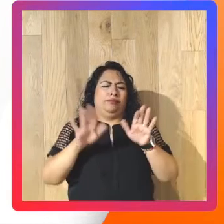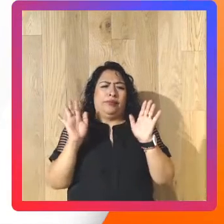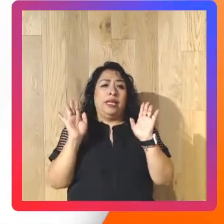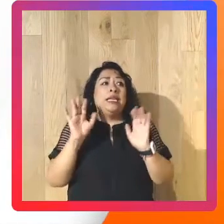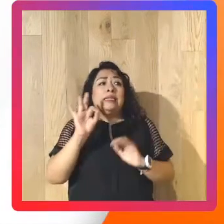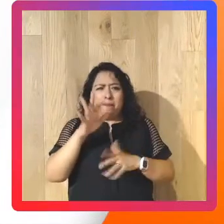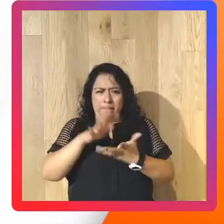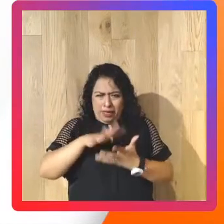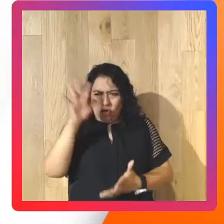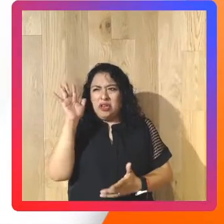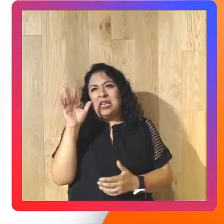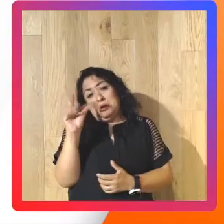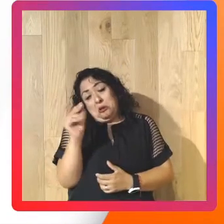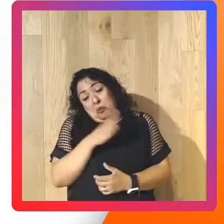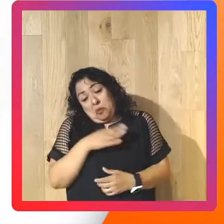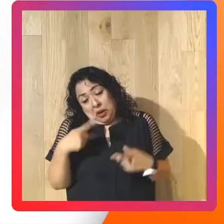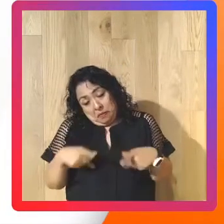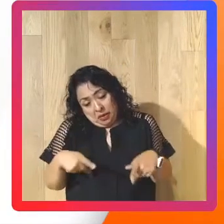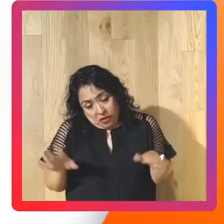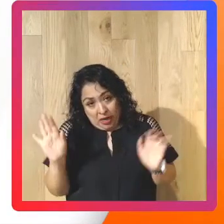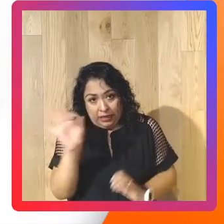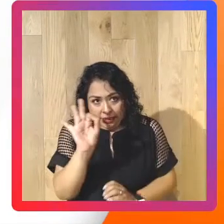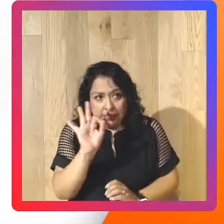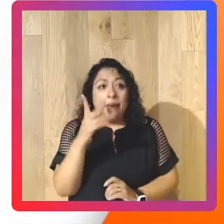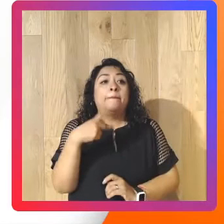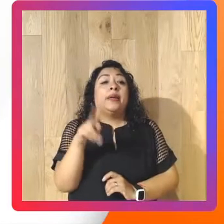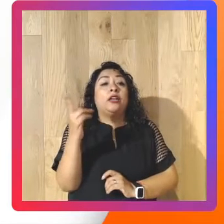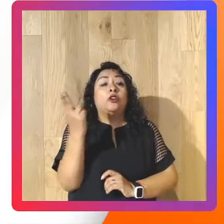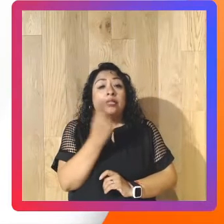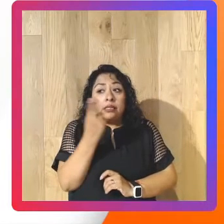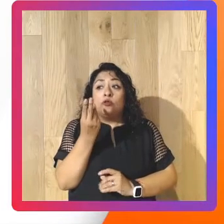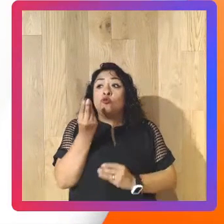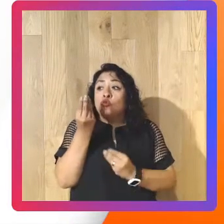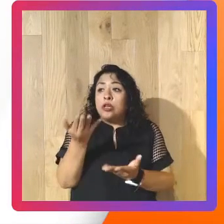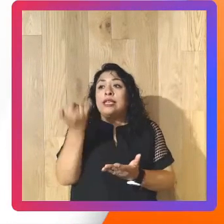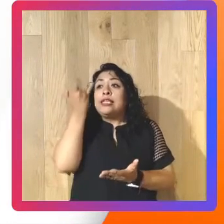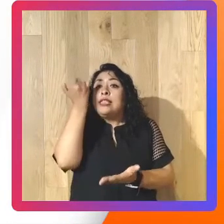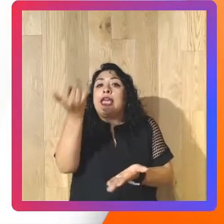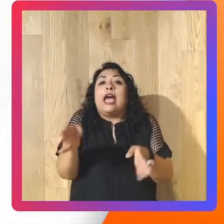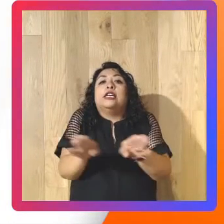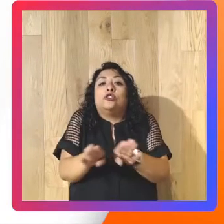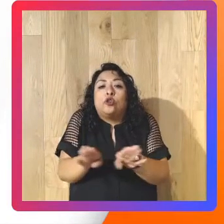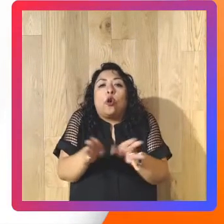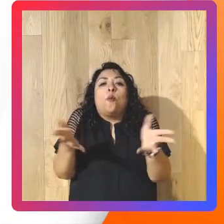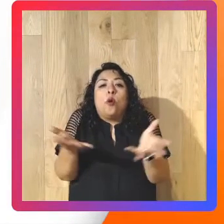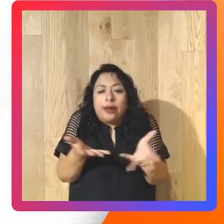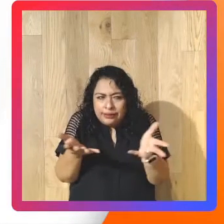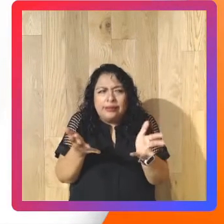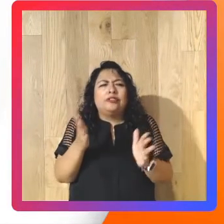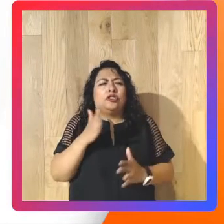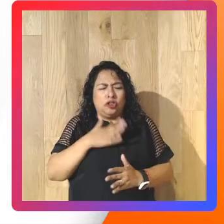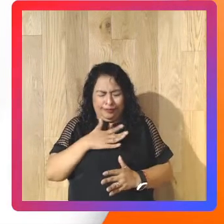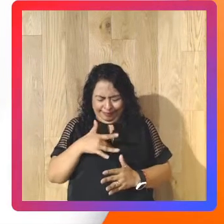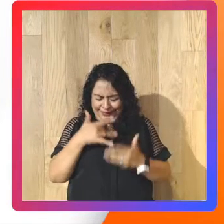Posiblemente la mayoría no somos buenas personas, pero tenemos que darles herramientas. Estoy